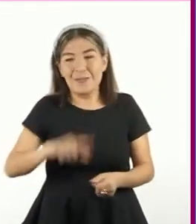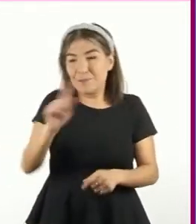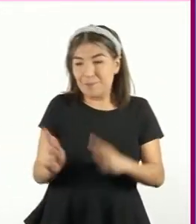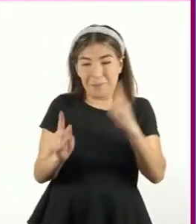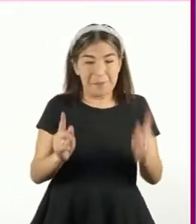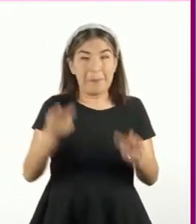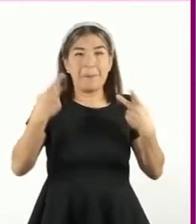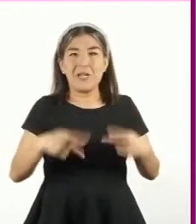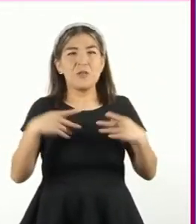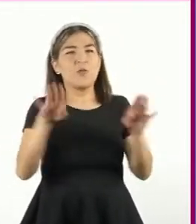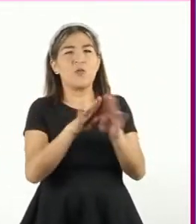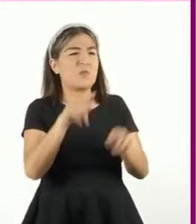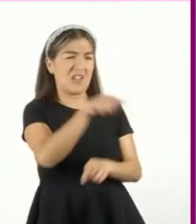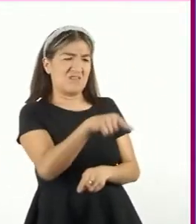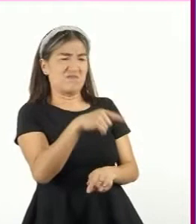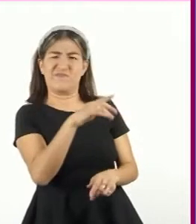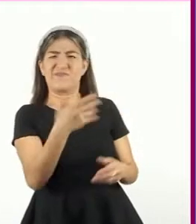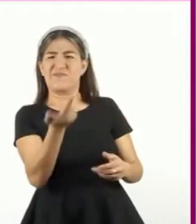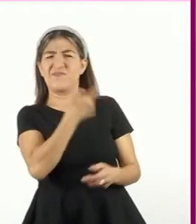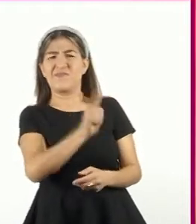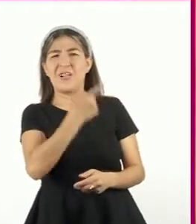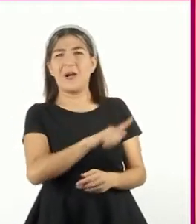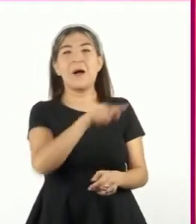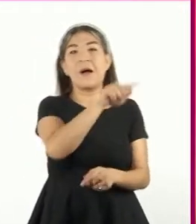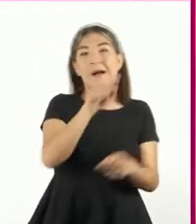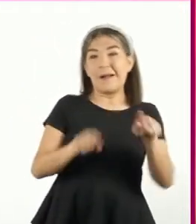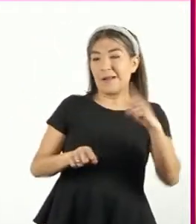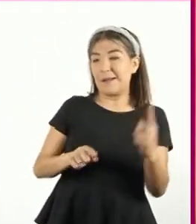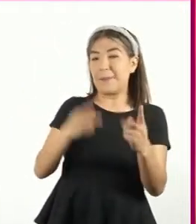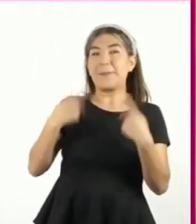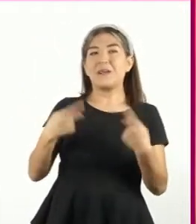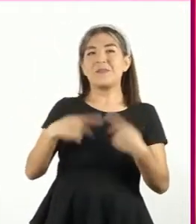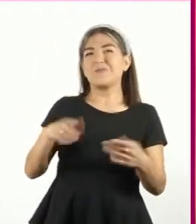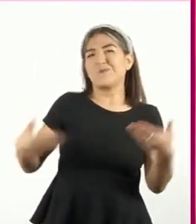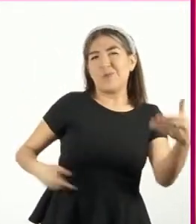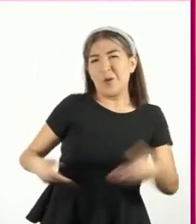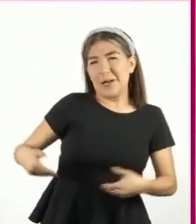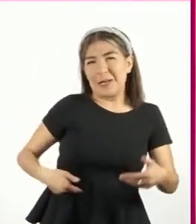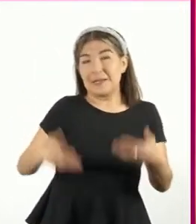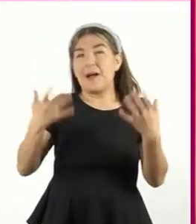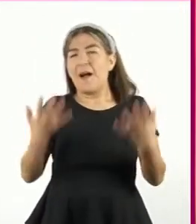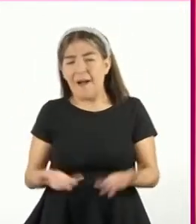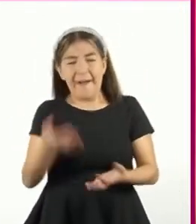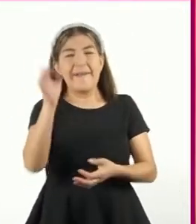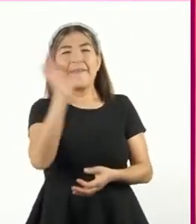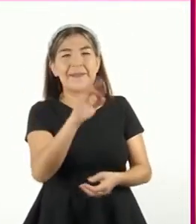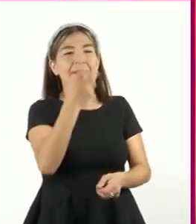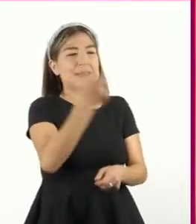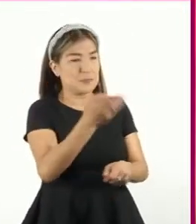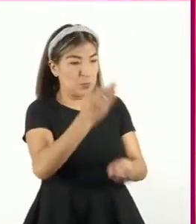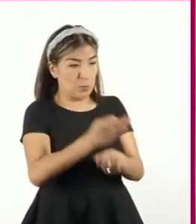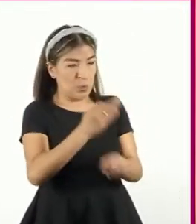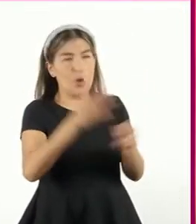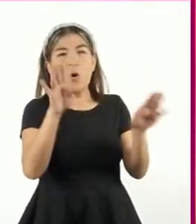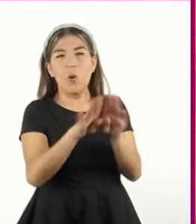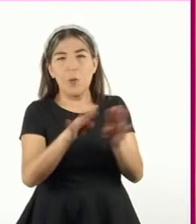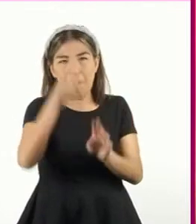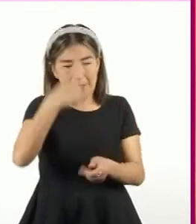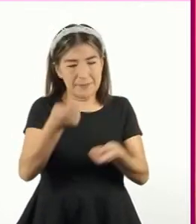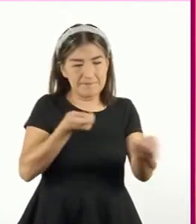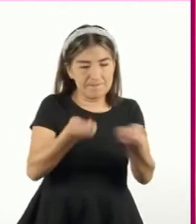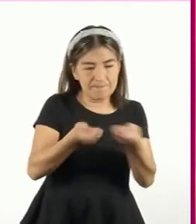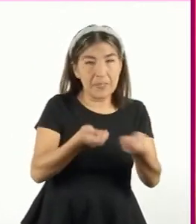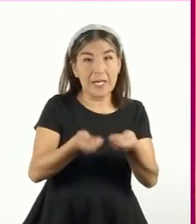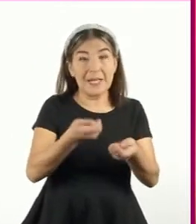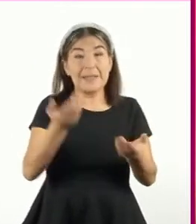impida comprender la necesidad de la otra. Entonces, para manejar los conflictos, lo primero que hay que saber es